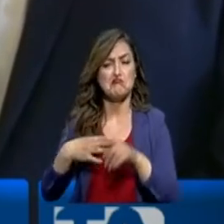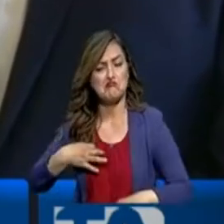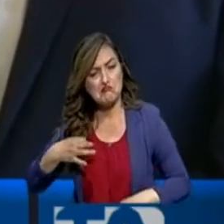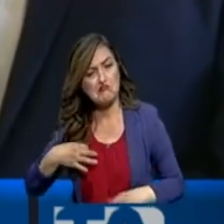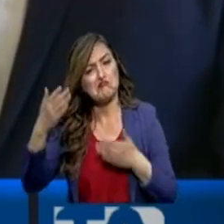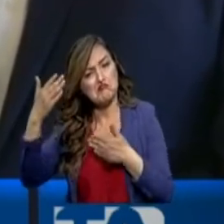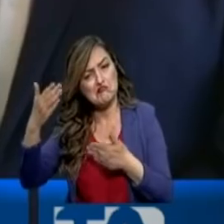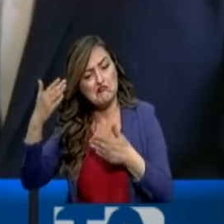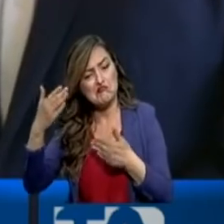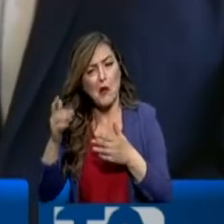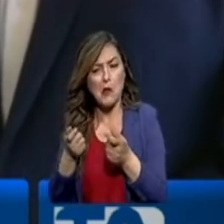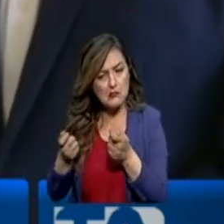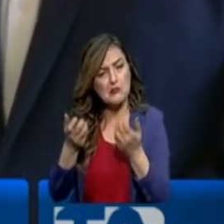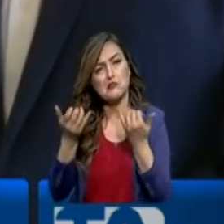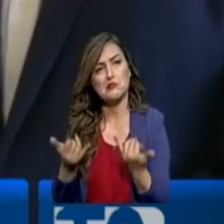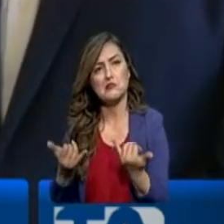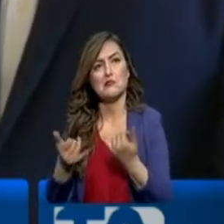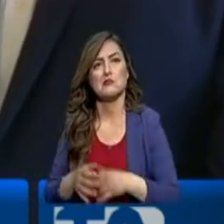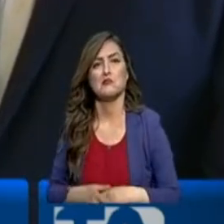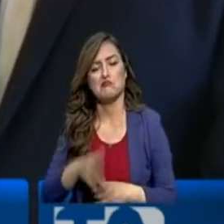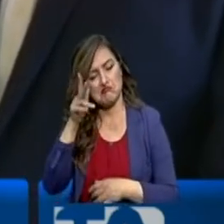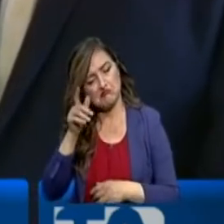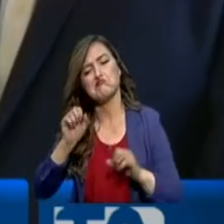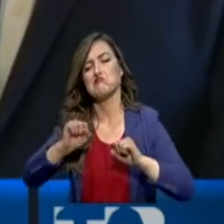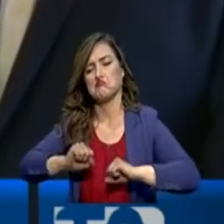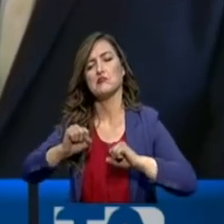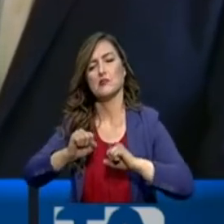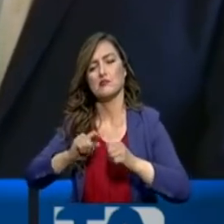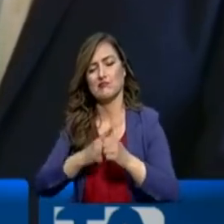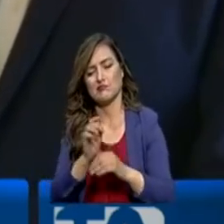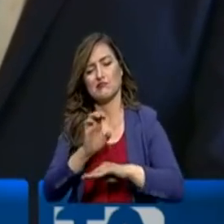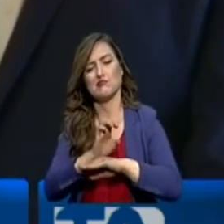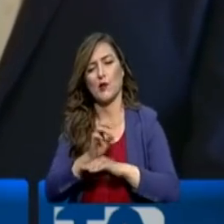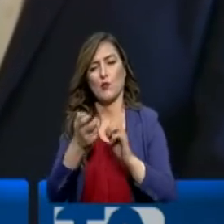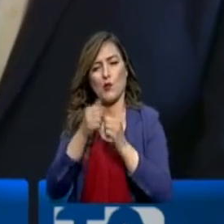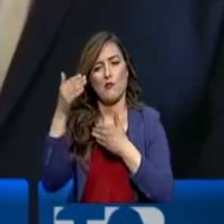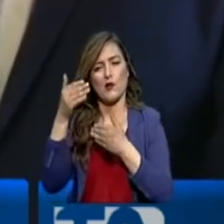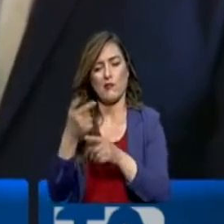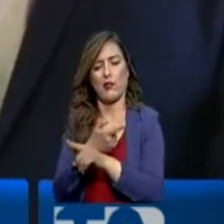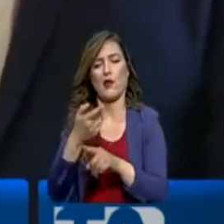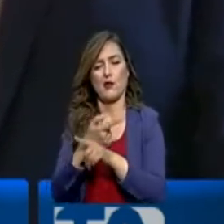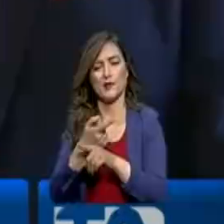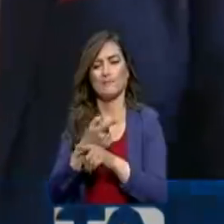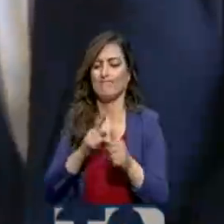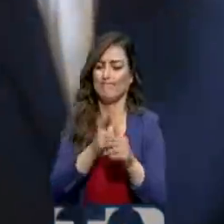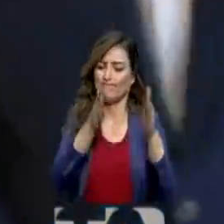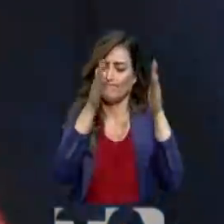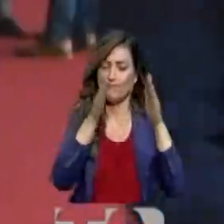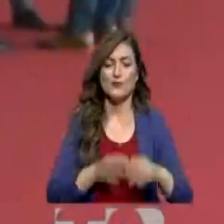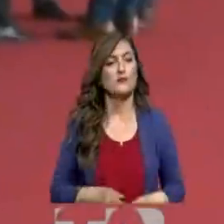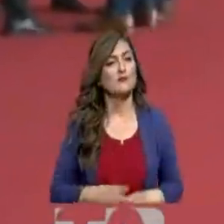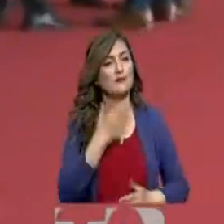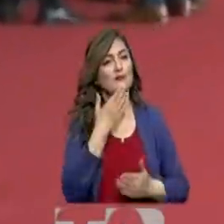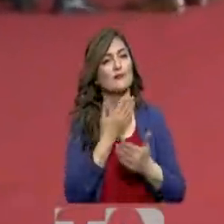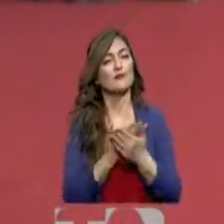voluntad política como se ha venido manejando hasta ahora la Asamblea Nacional, creo que vamos a anteponer al Ecuador por encima de las diferencias políticas. Listo, muchísimas gracias, asambleísta. Estas